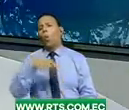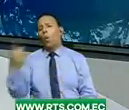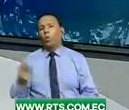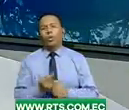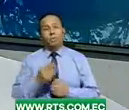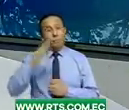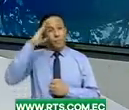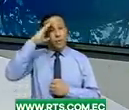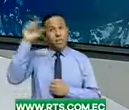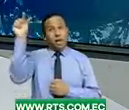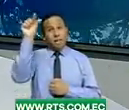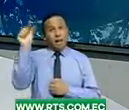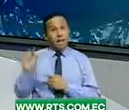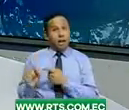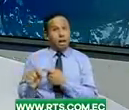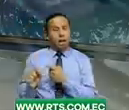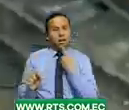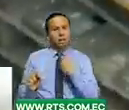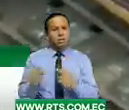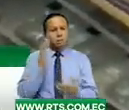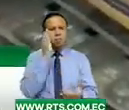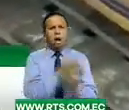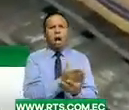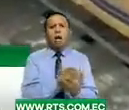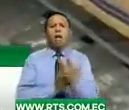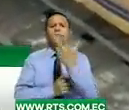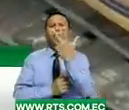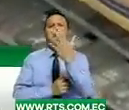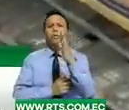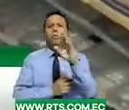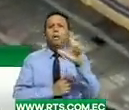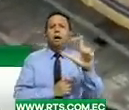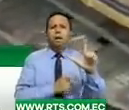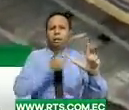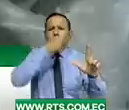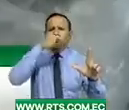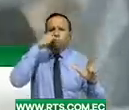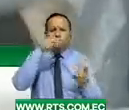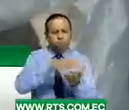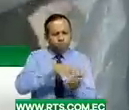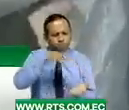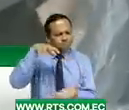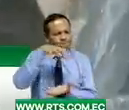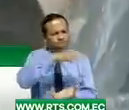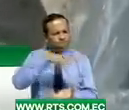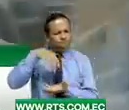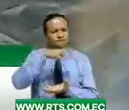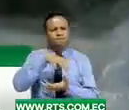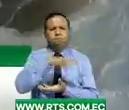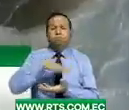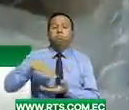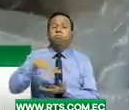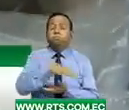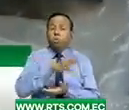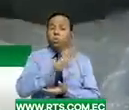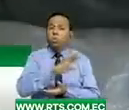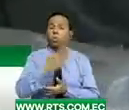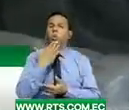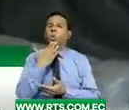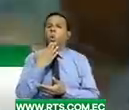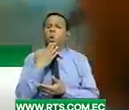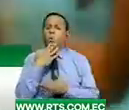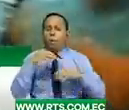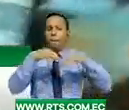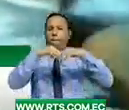policía italiana incautó 3 toneladas de cocaína en la región de Calabria. La droga estaba